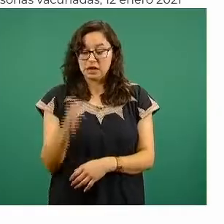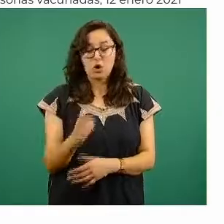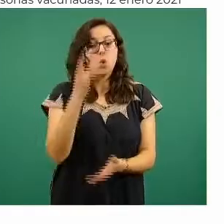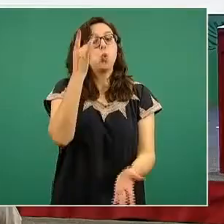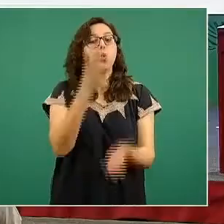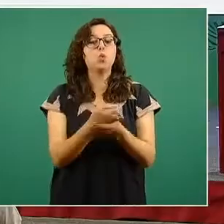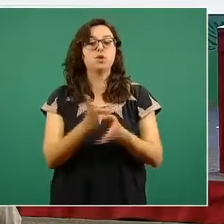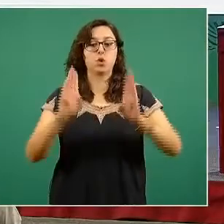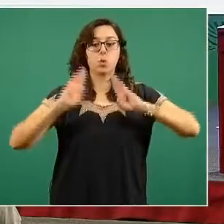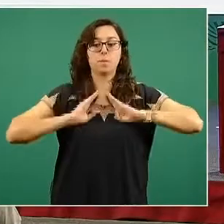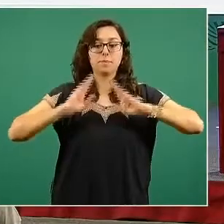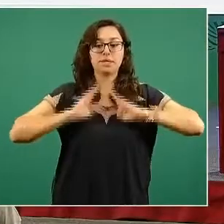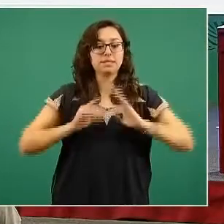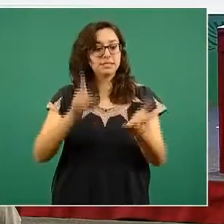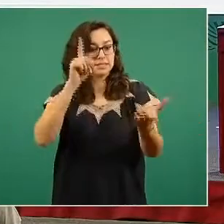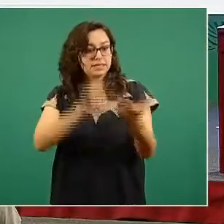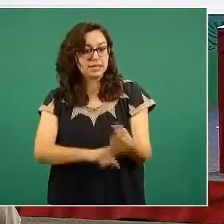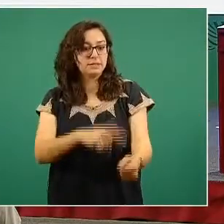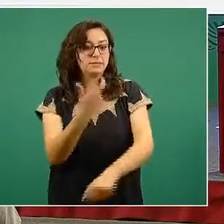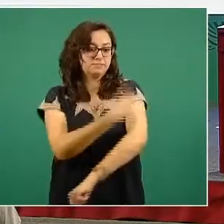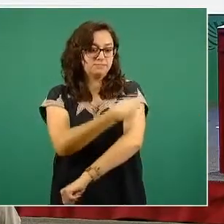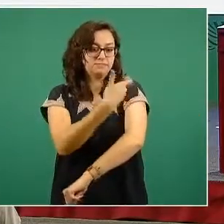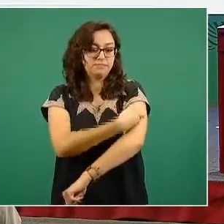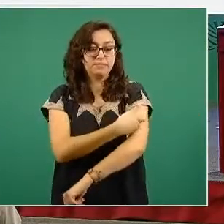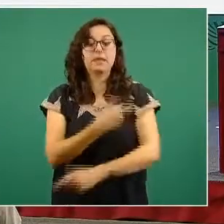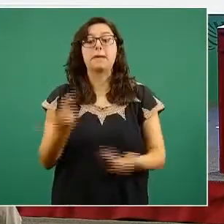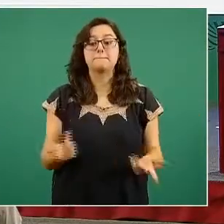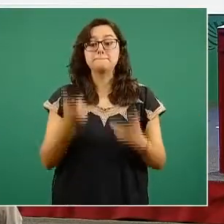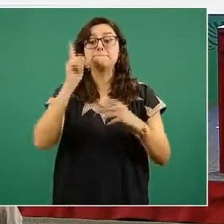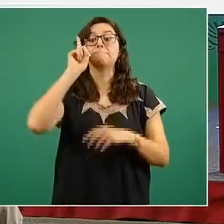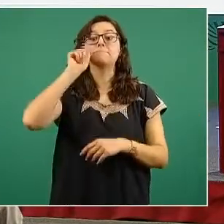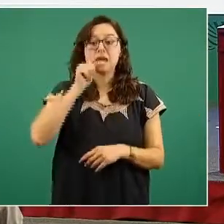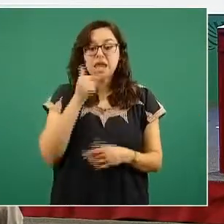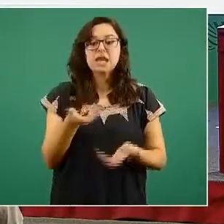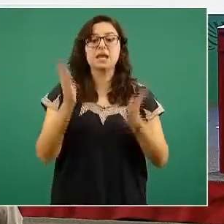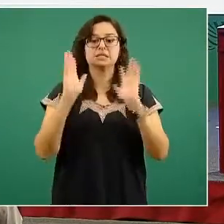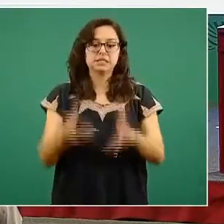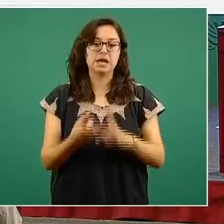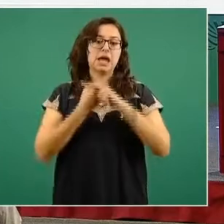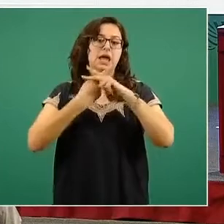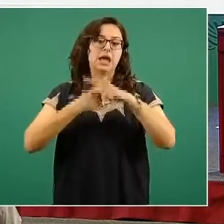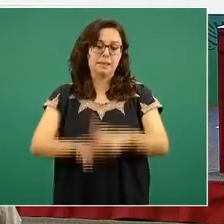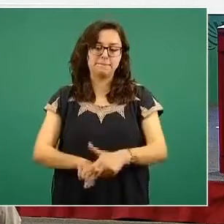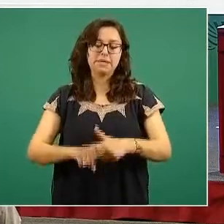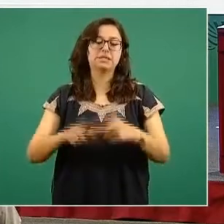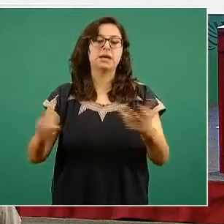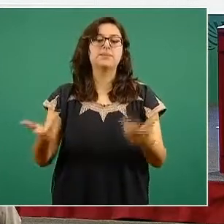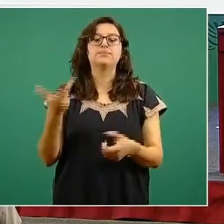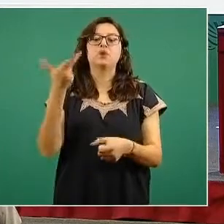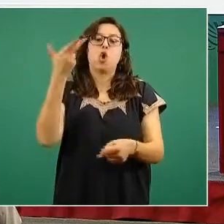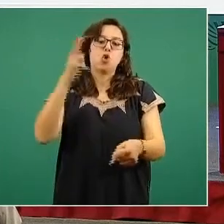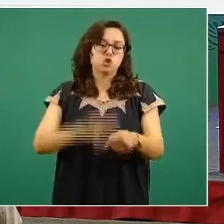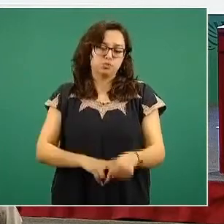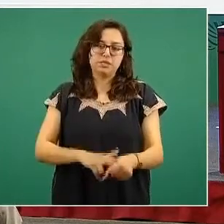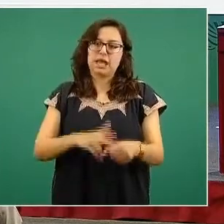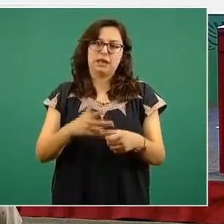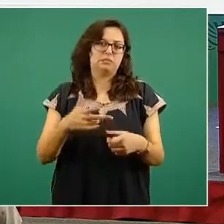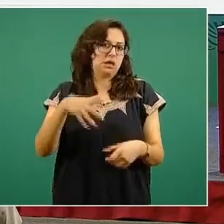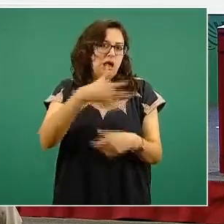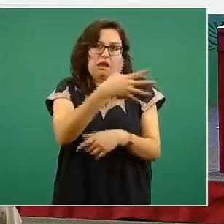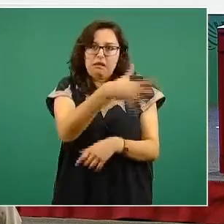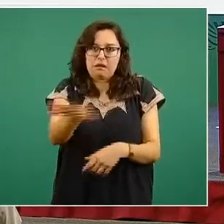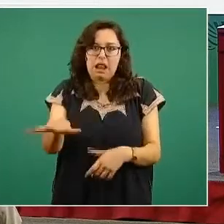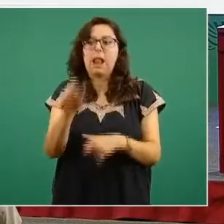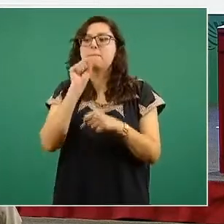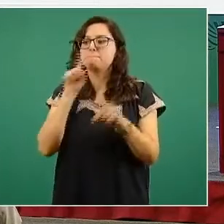mañana ya se vacuna en hospitales civiles también. Por supuesto, también los hospitales militares que forman parte de